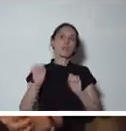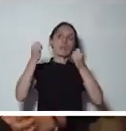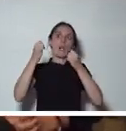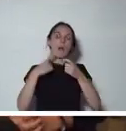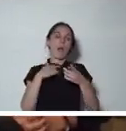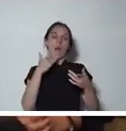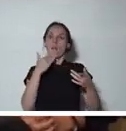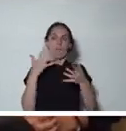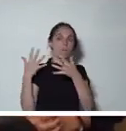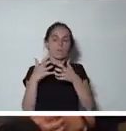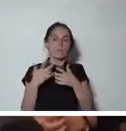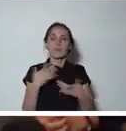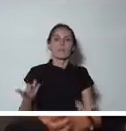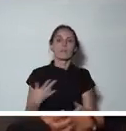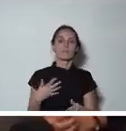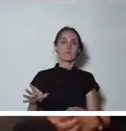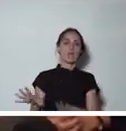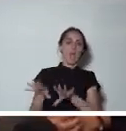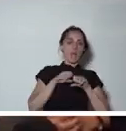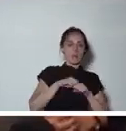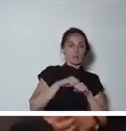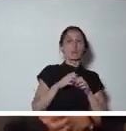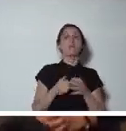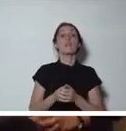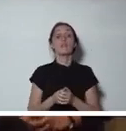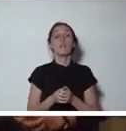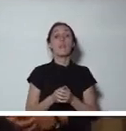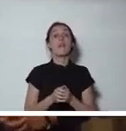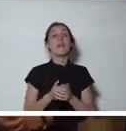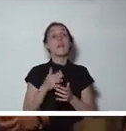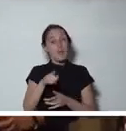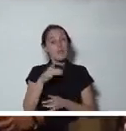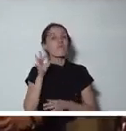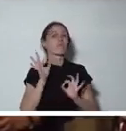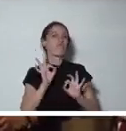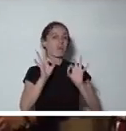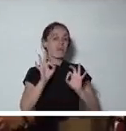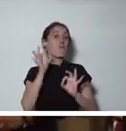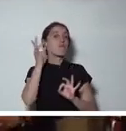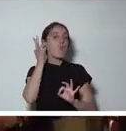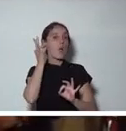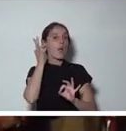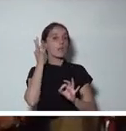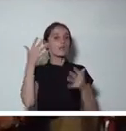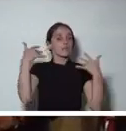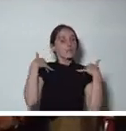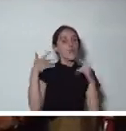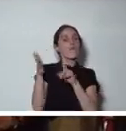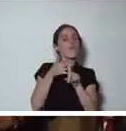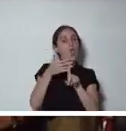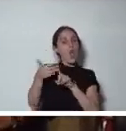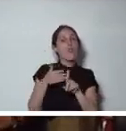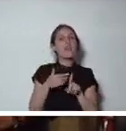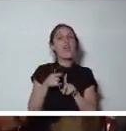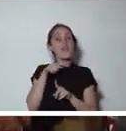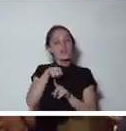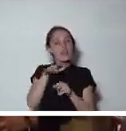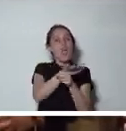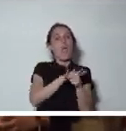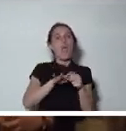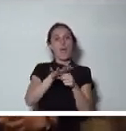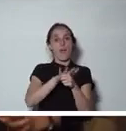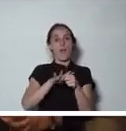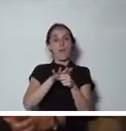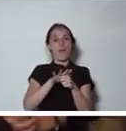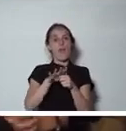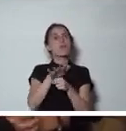más recursos en en políticas específicas para mujeres Víctimas de de violencia lo que lo más importante que hemos hecho es dar a ese área toda